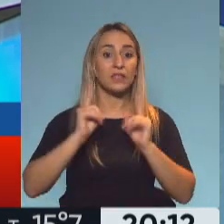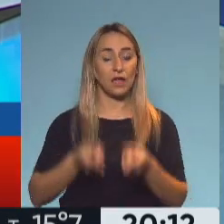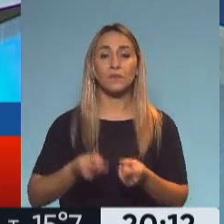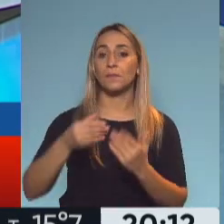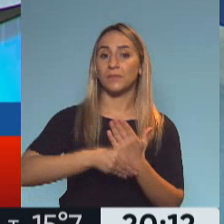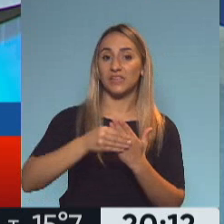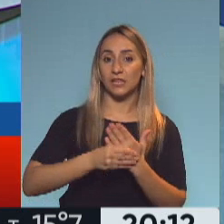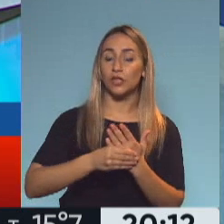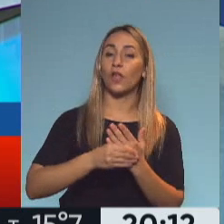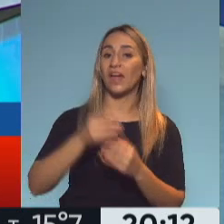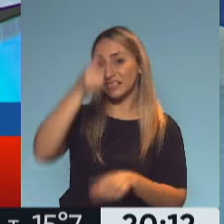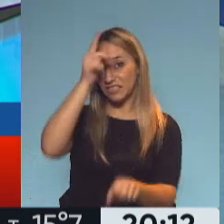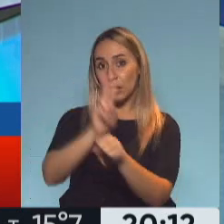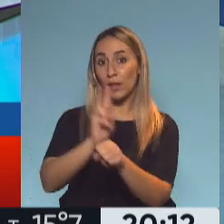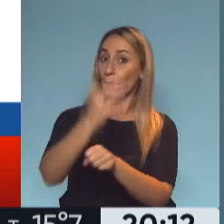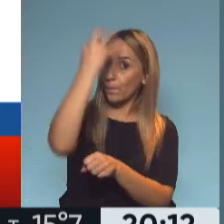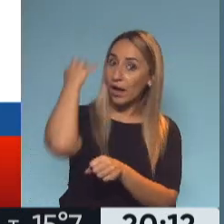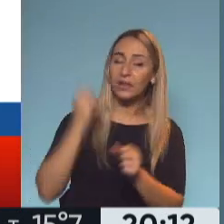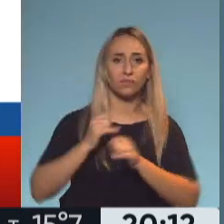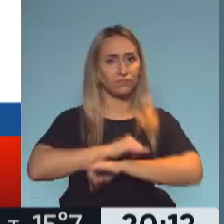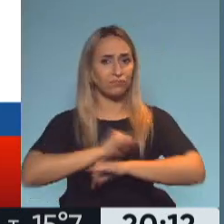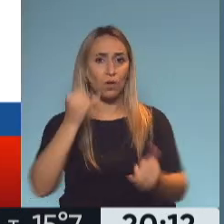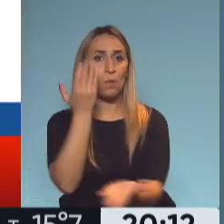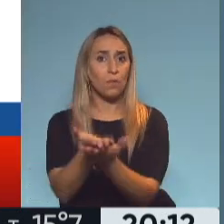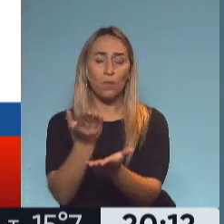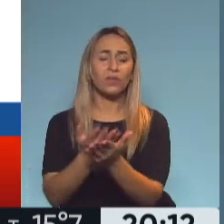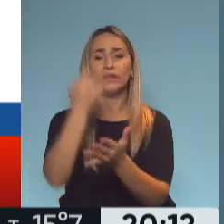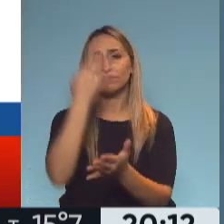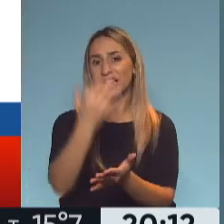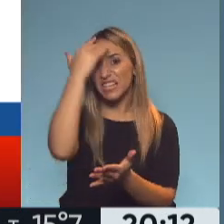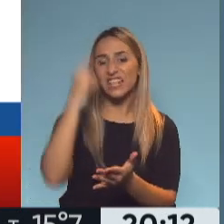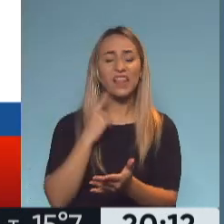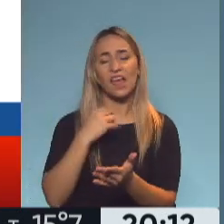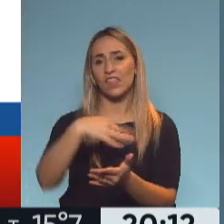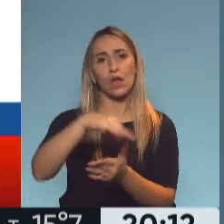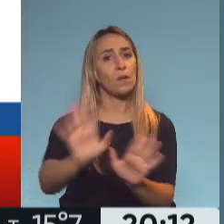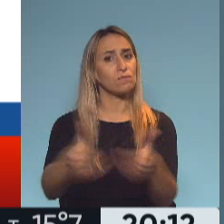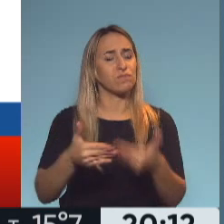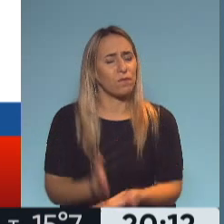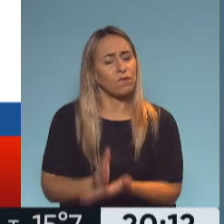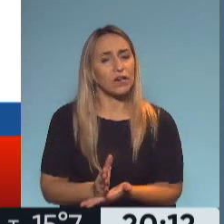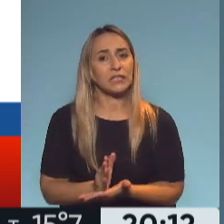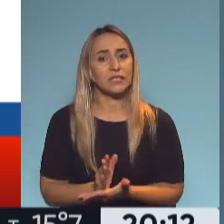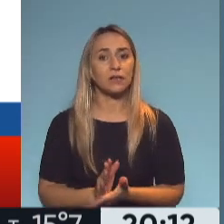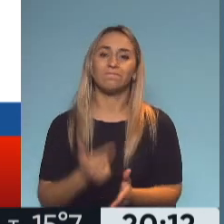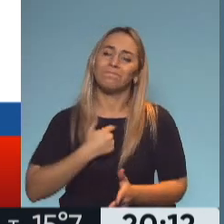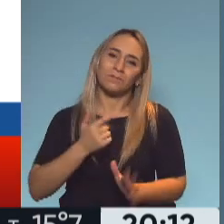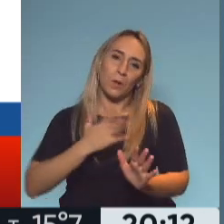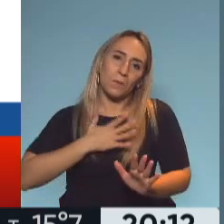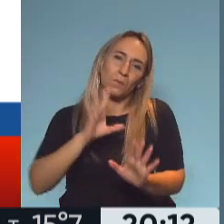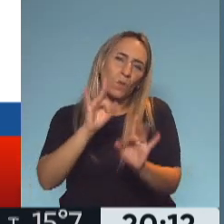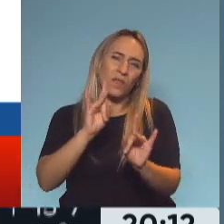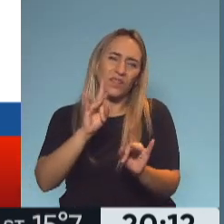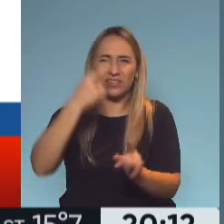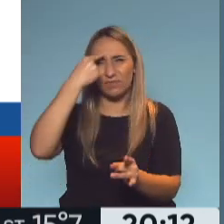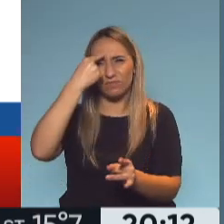Sergio Berni. Cierre total por 15 días, eso es lo que propone de alguna manera y hace público la provincia de Buenos Aires. Yo creo que es muy difícil pensar en un